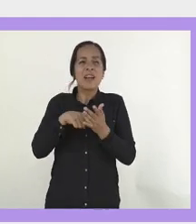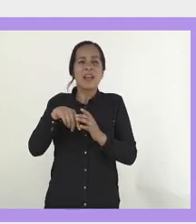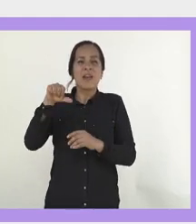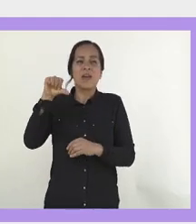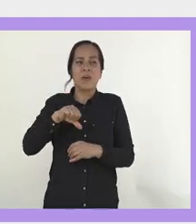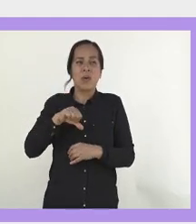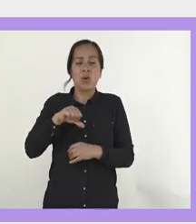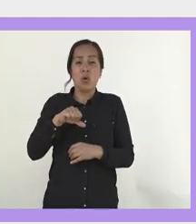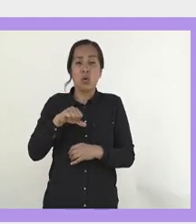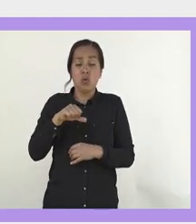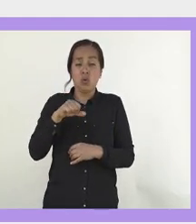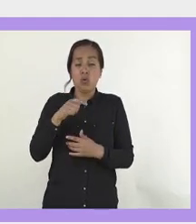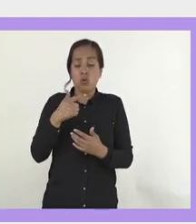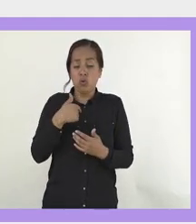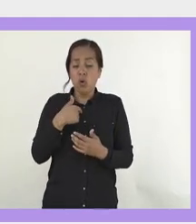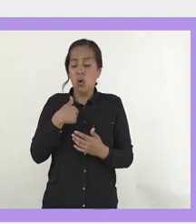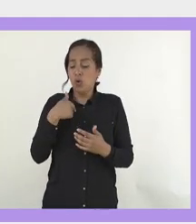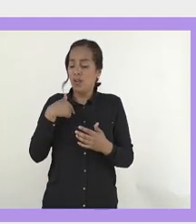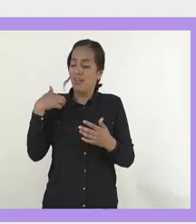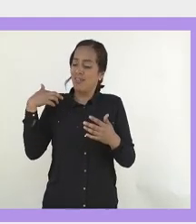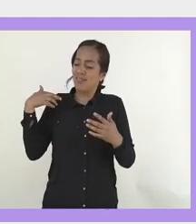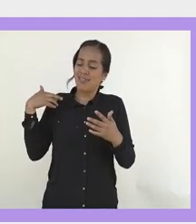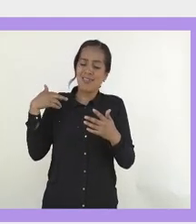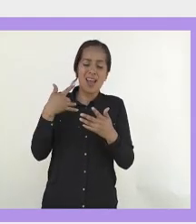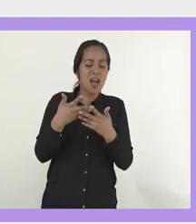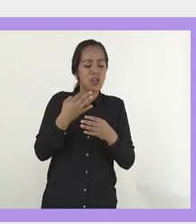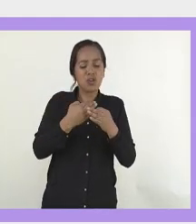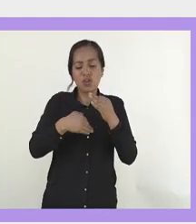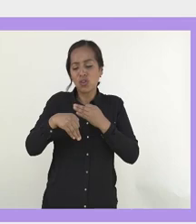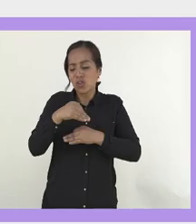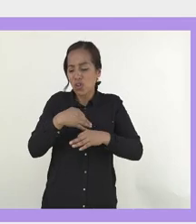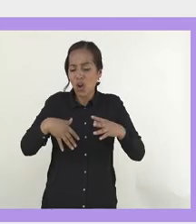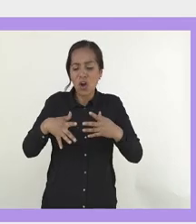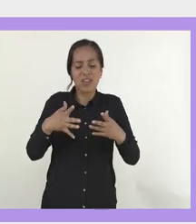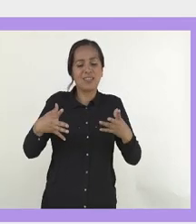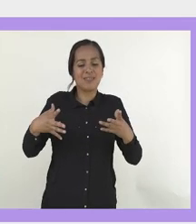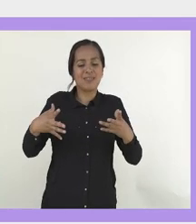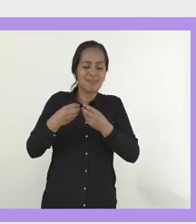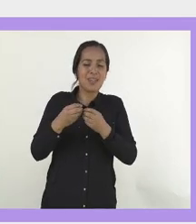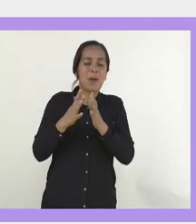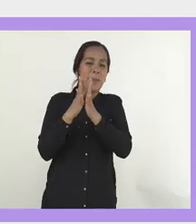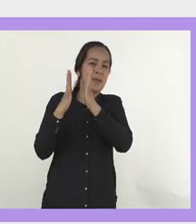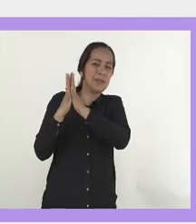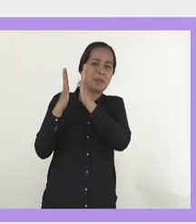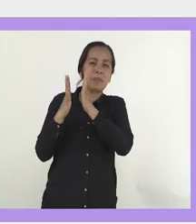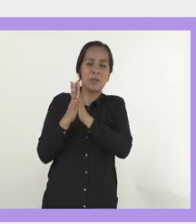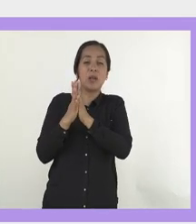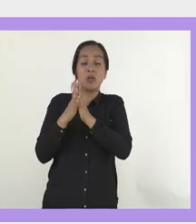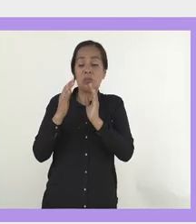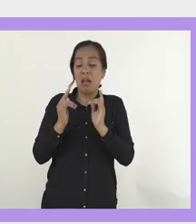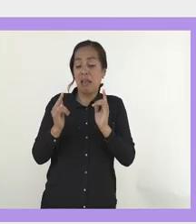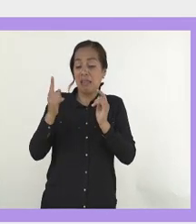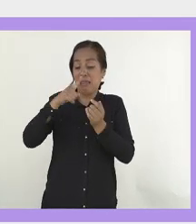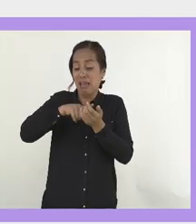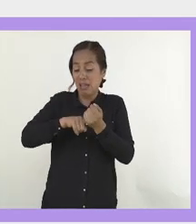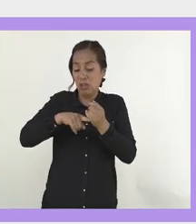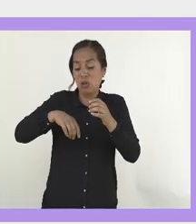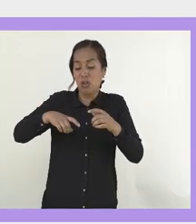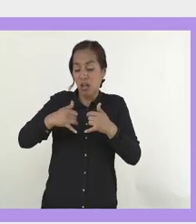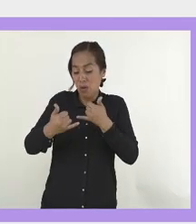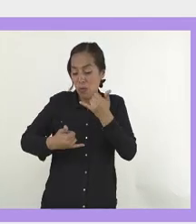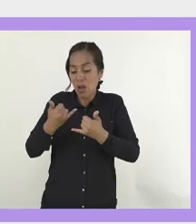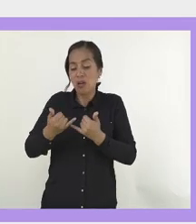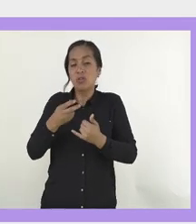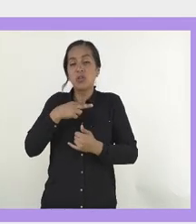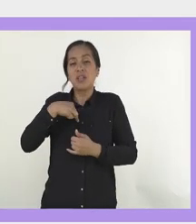solo yo desde luego toda la industria que no ha sido participe desde la cancha en esto hemos aprendido de las necesidades